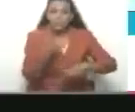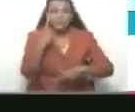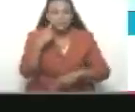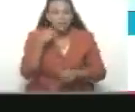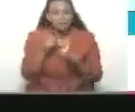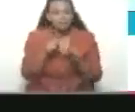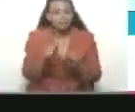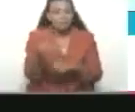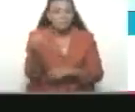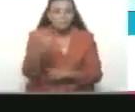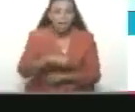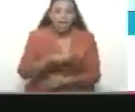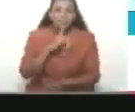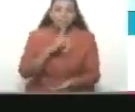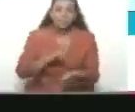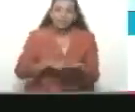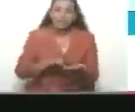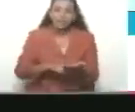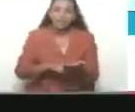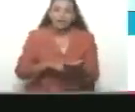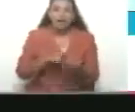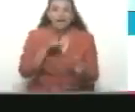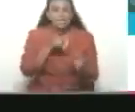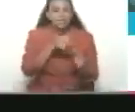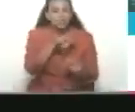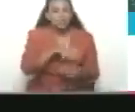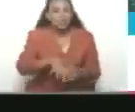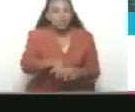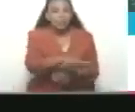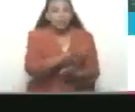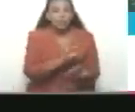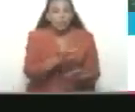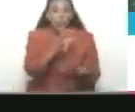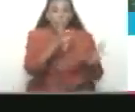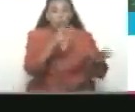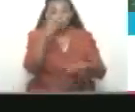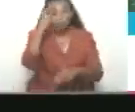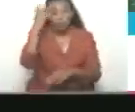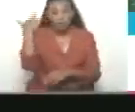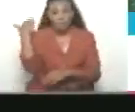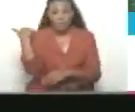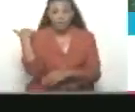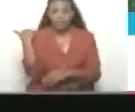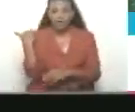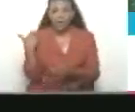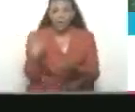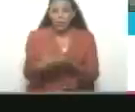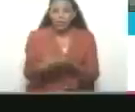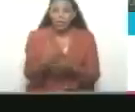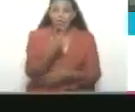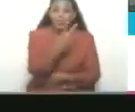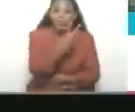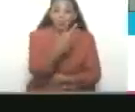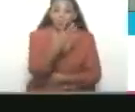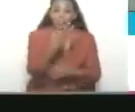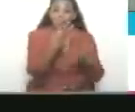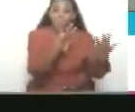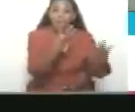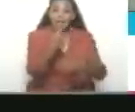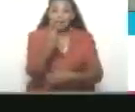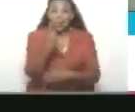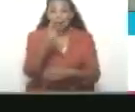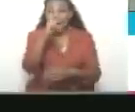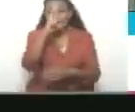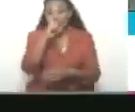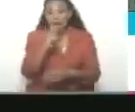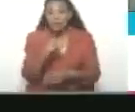siga sin presidente porque en verdad nosotros en San Antonio de táchira hace 8 días aproximadamente cumplimos 299 años